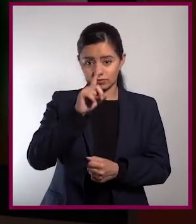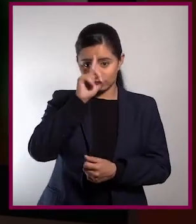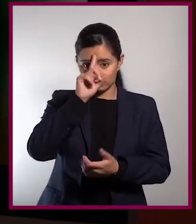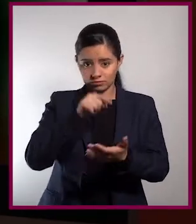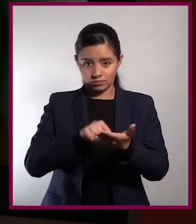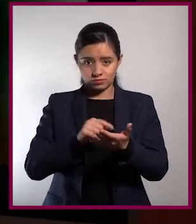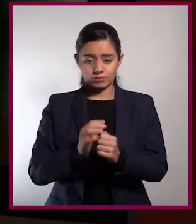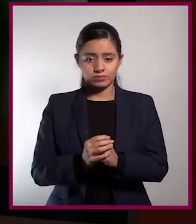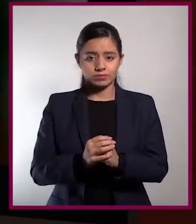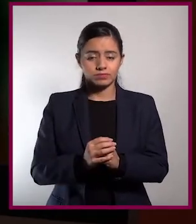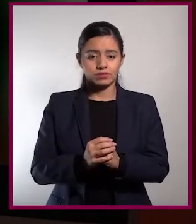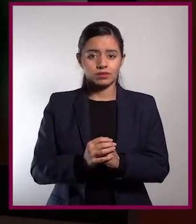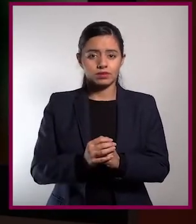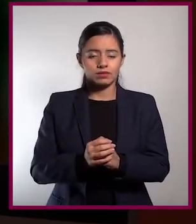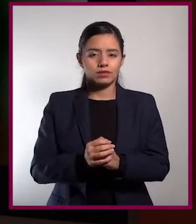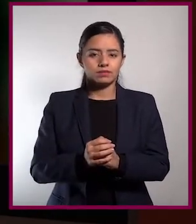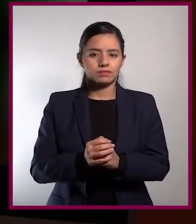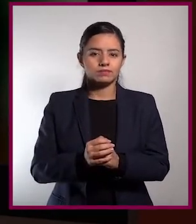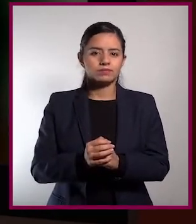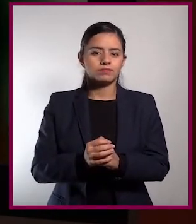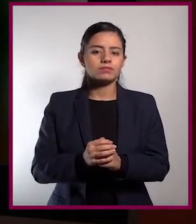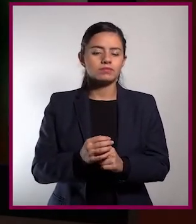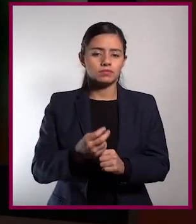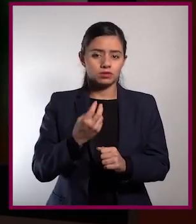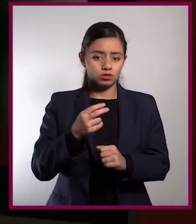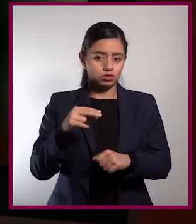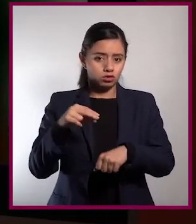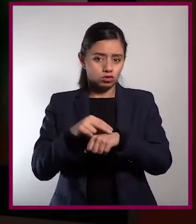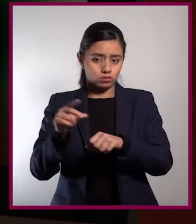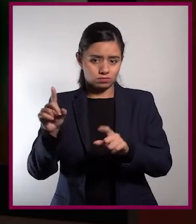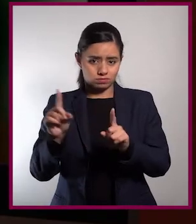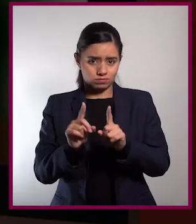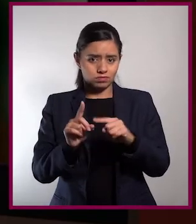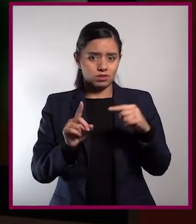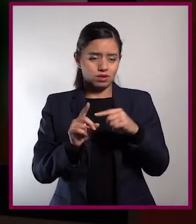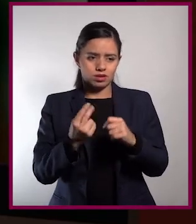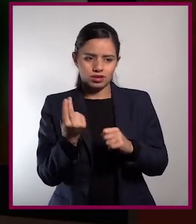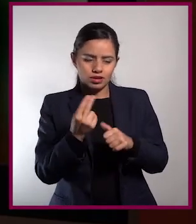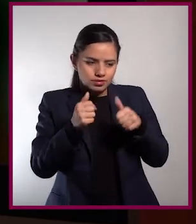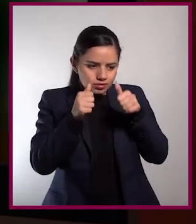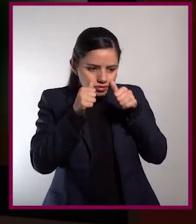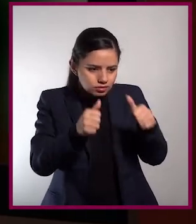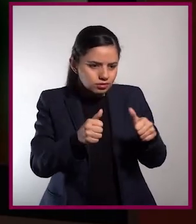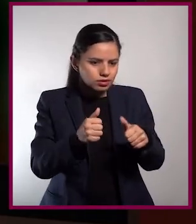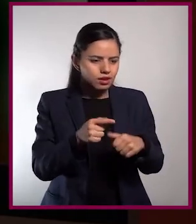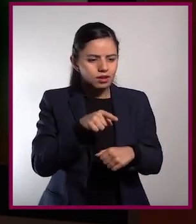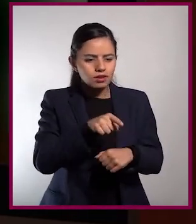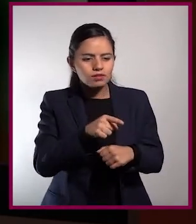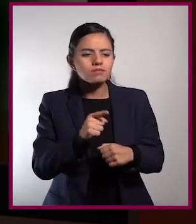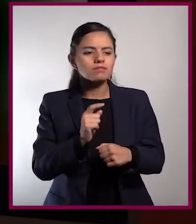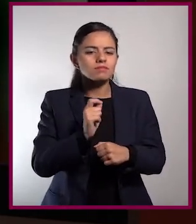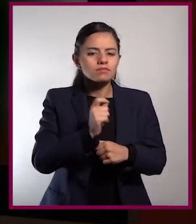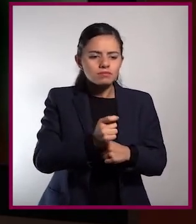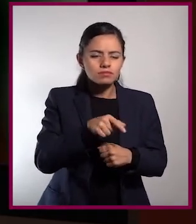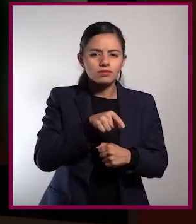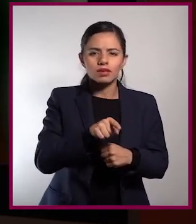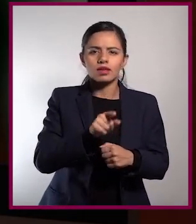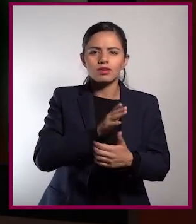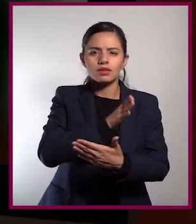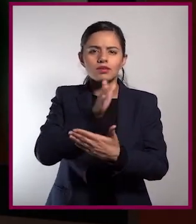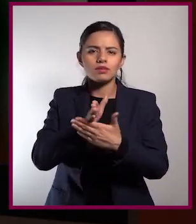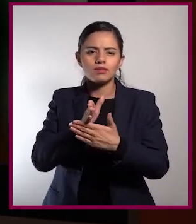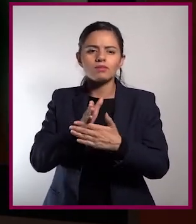una de las primeras claves de un buen médico es saber escuchar, saber entender cuál es la motivación de